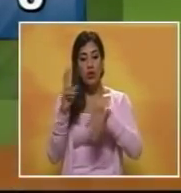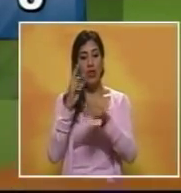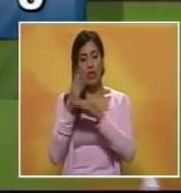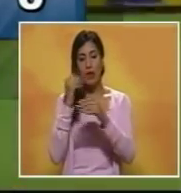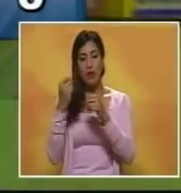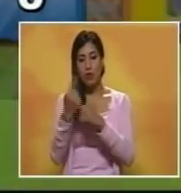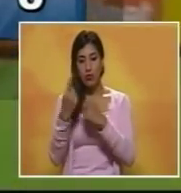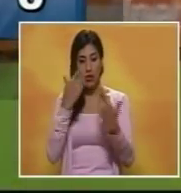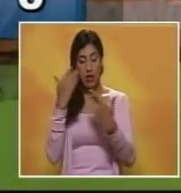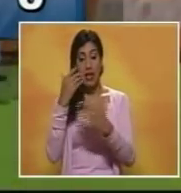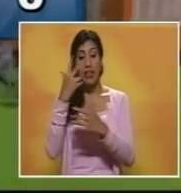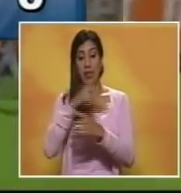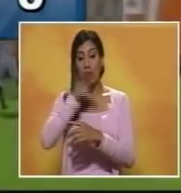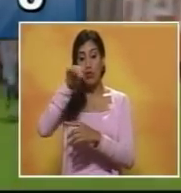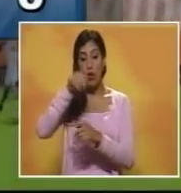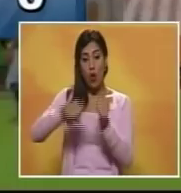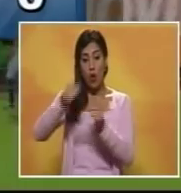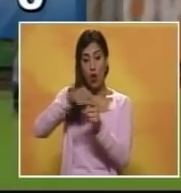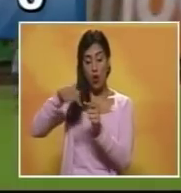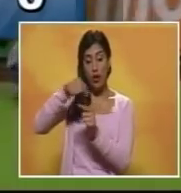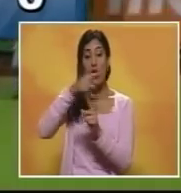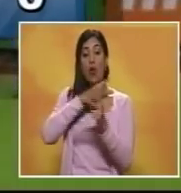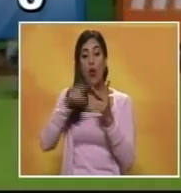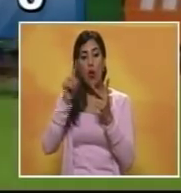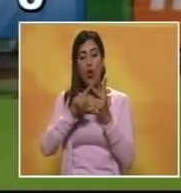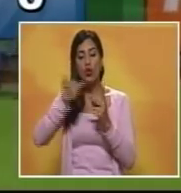entre ellos 3 cuadrangulares de Jackson Flores,